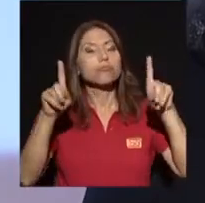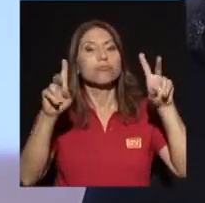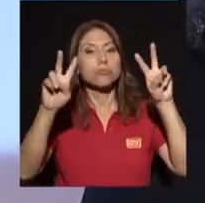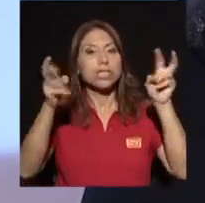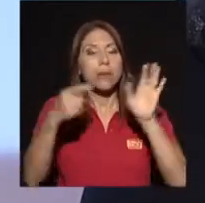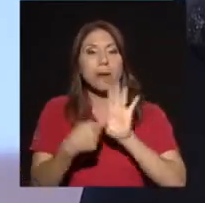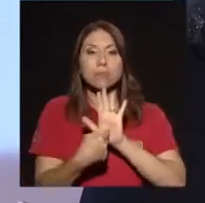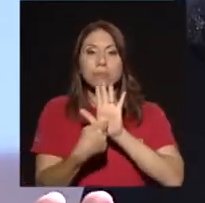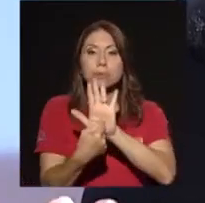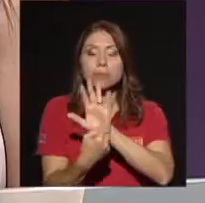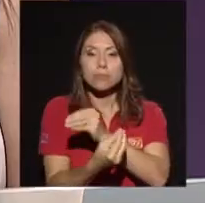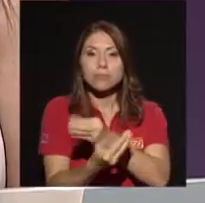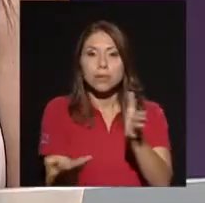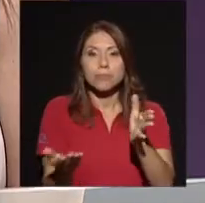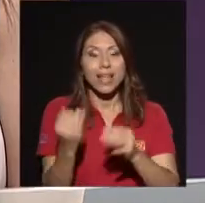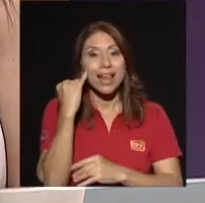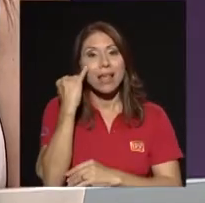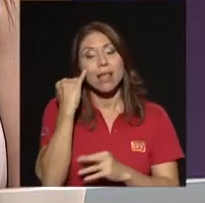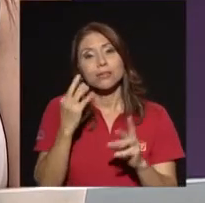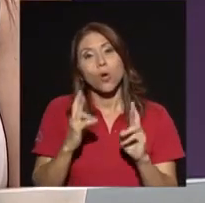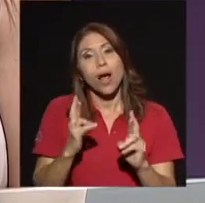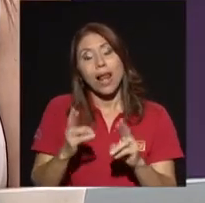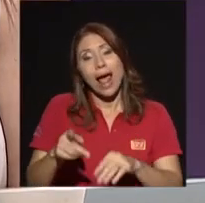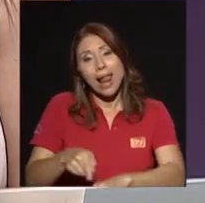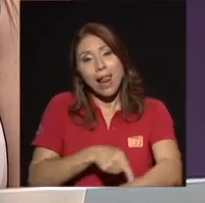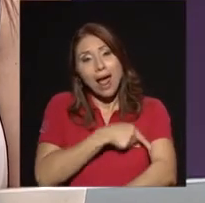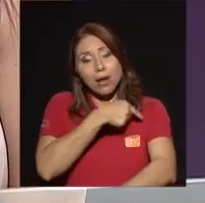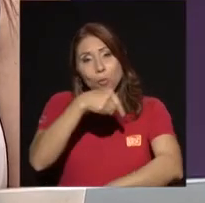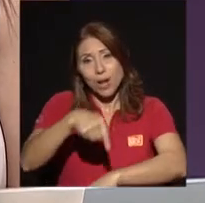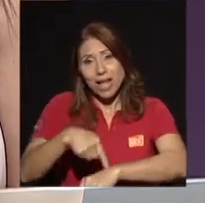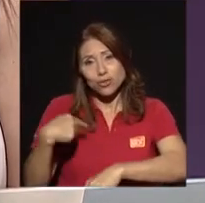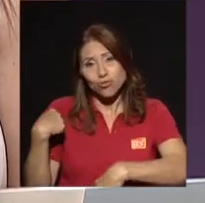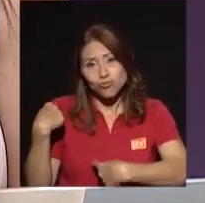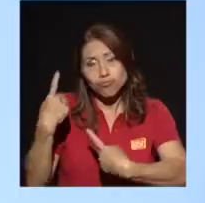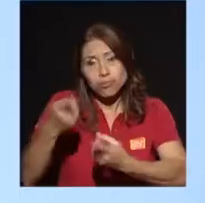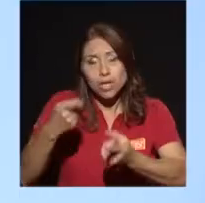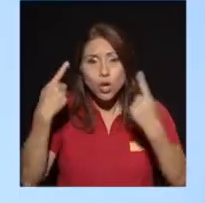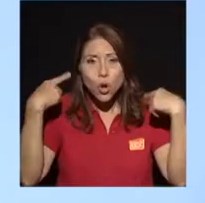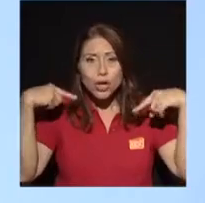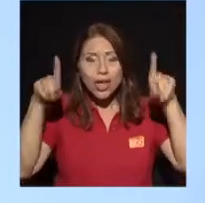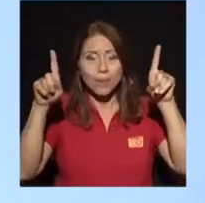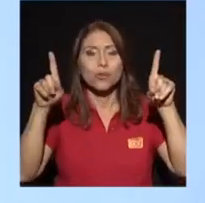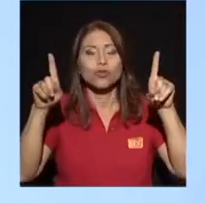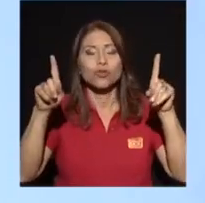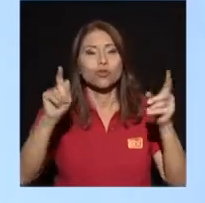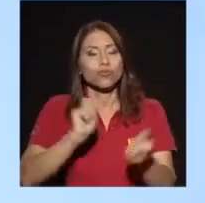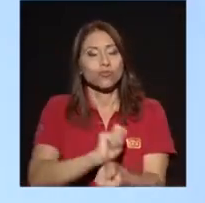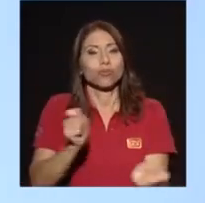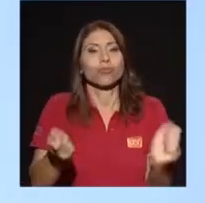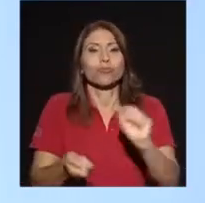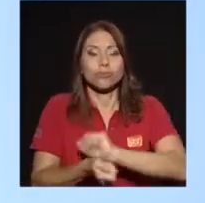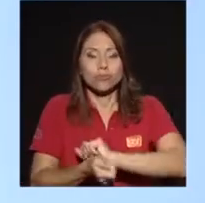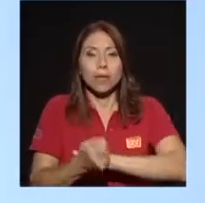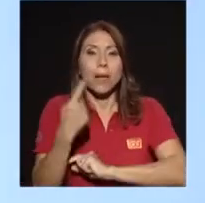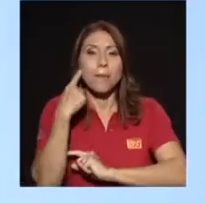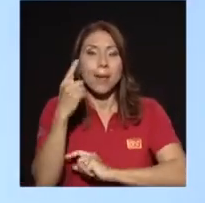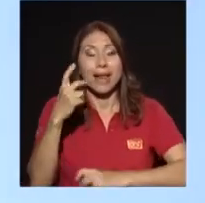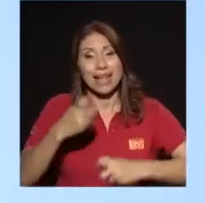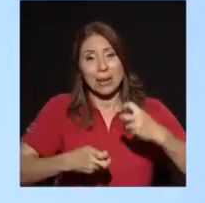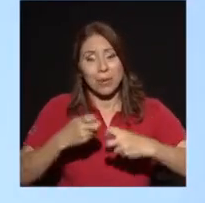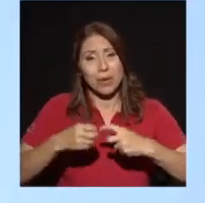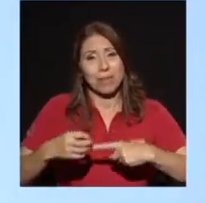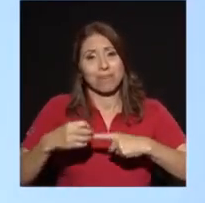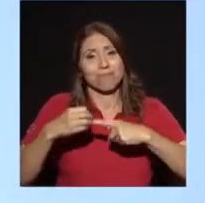tema y bueno, pues la idea es ojalá que a largo plazo, ¿verdad?, logremos generar ese cambio para que el problema estructural